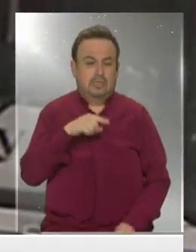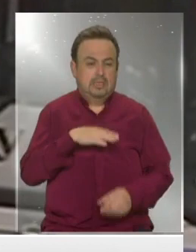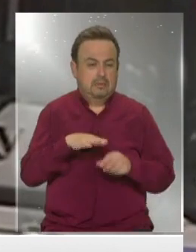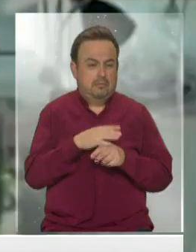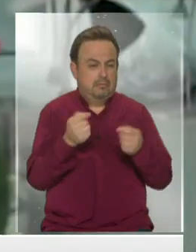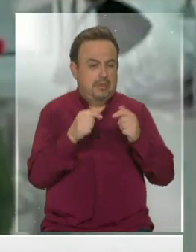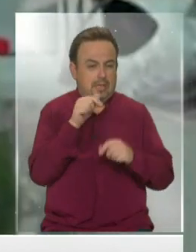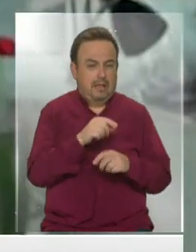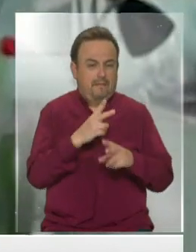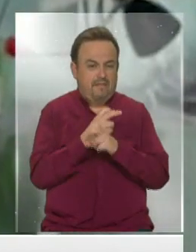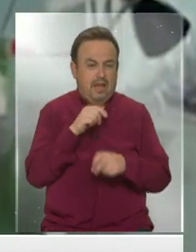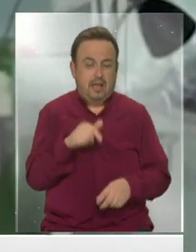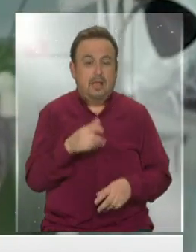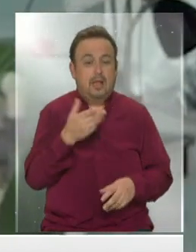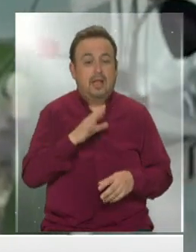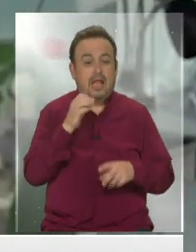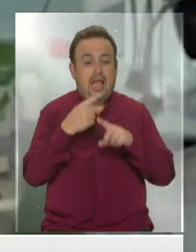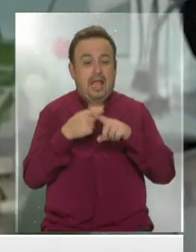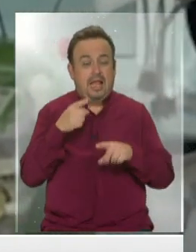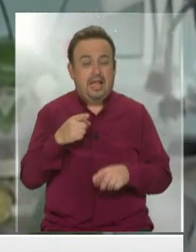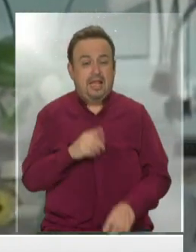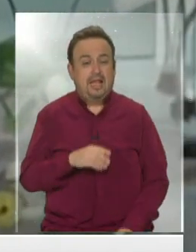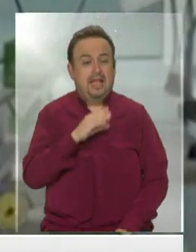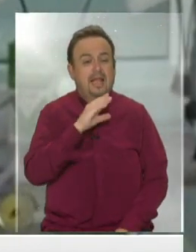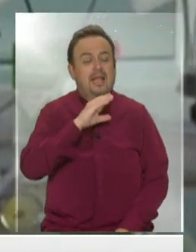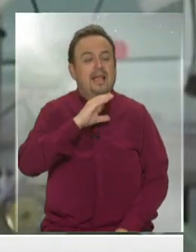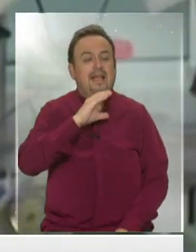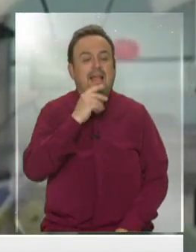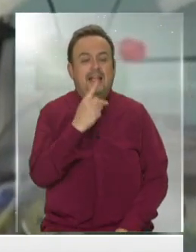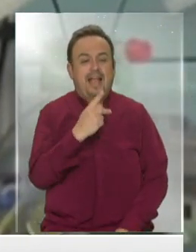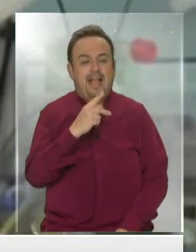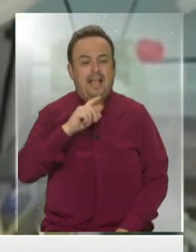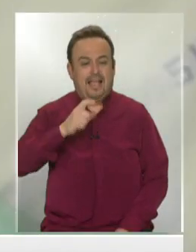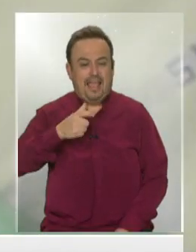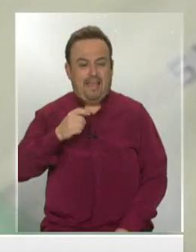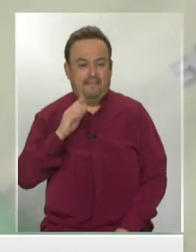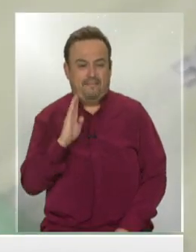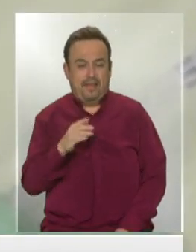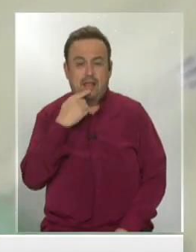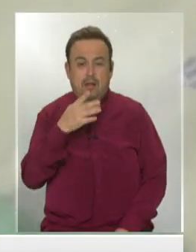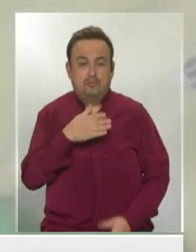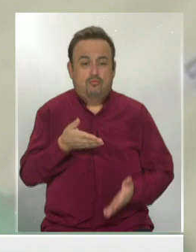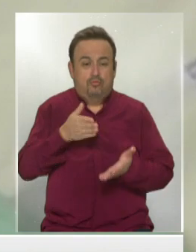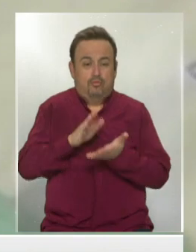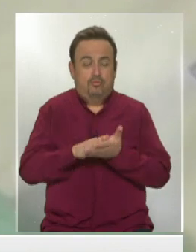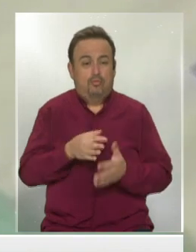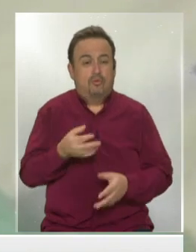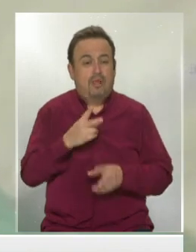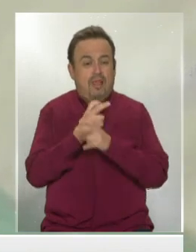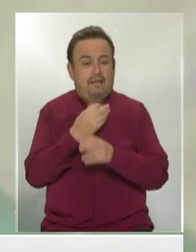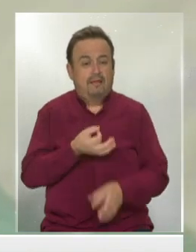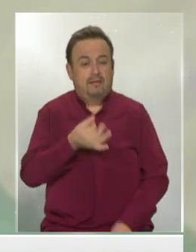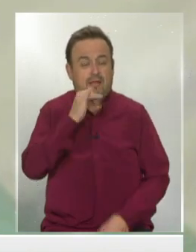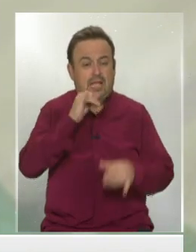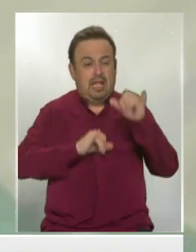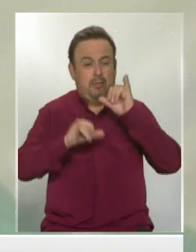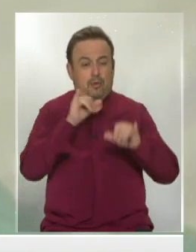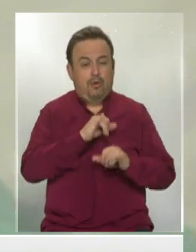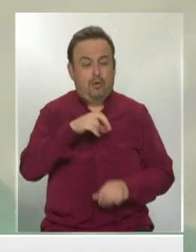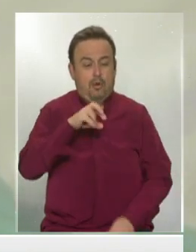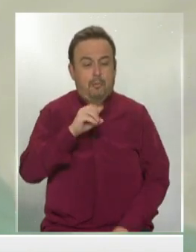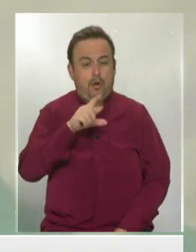situaciones similares, como el exagente de la KGB Alexander Litvinenko, que murió tras una dosis letal del químico